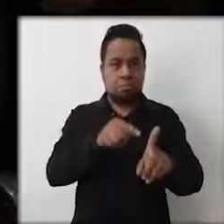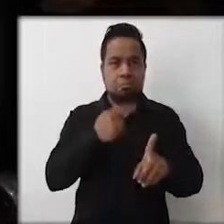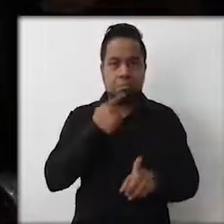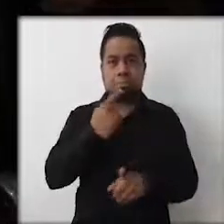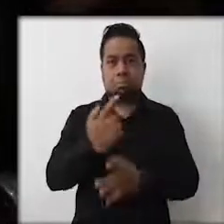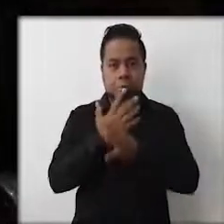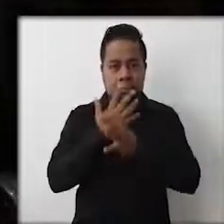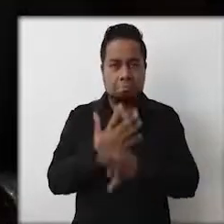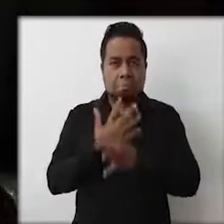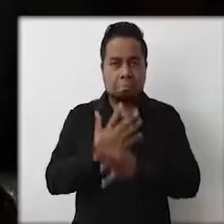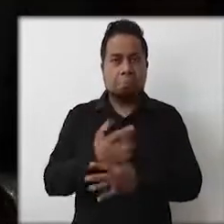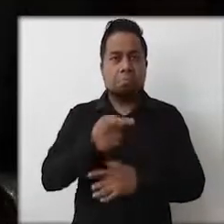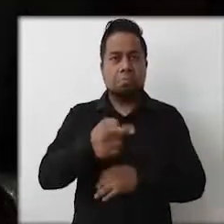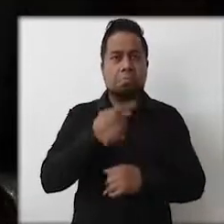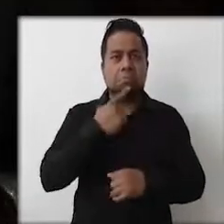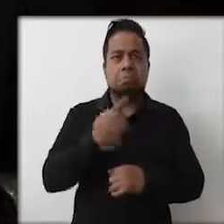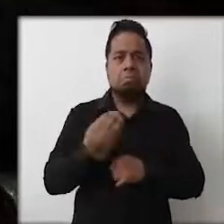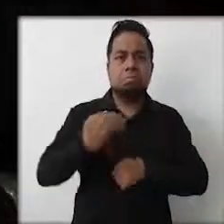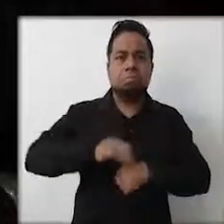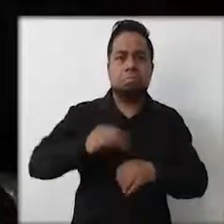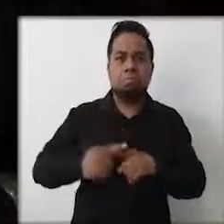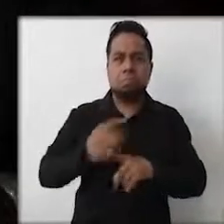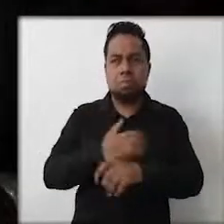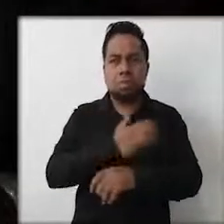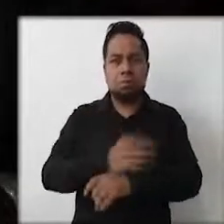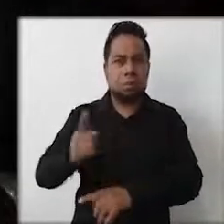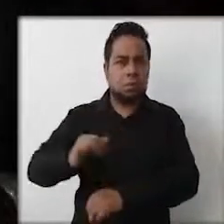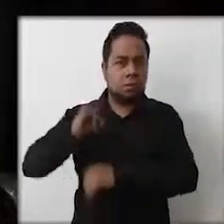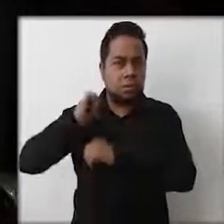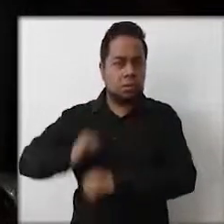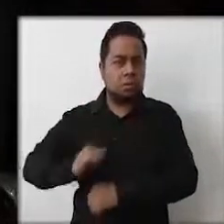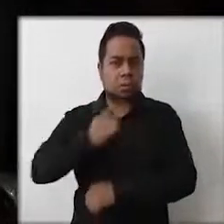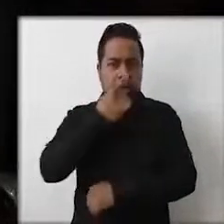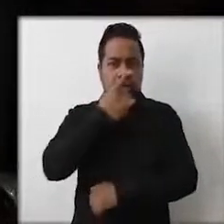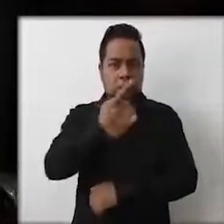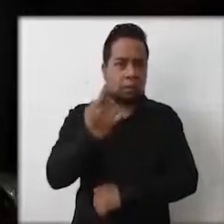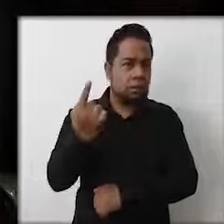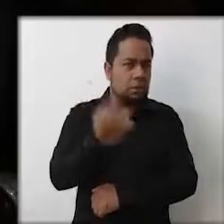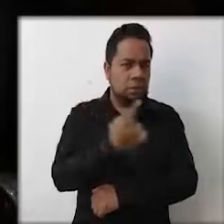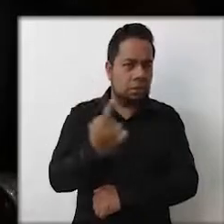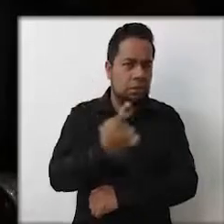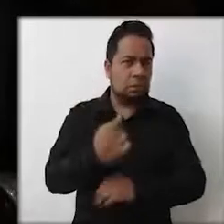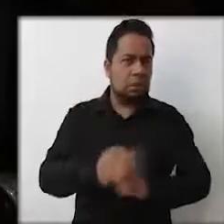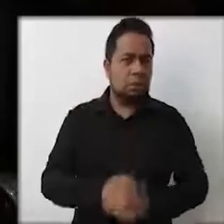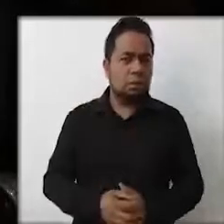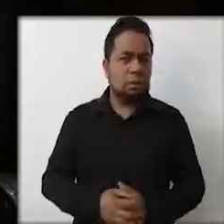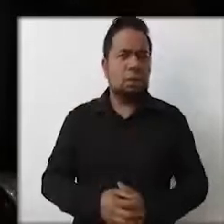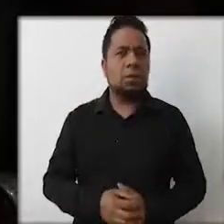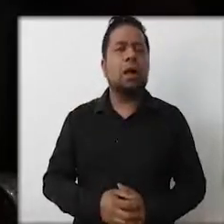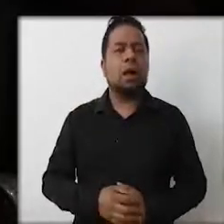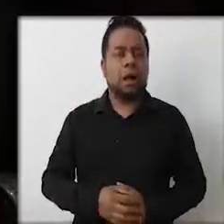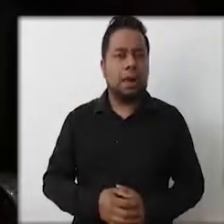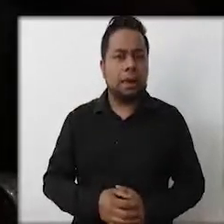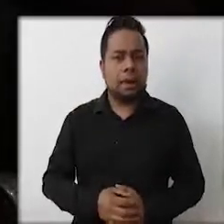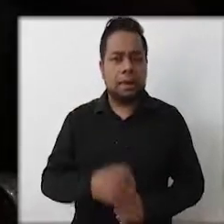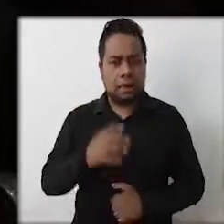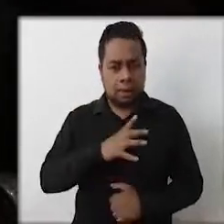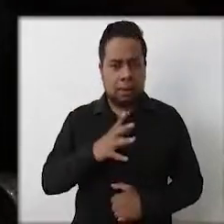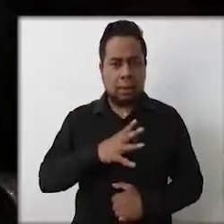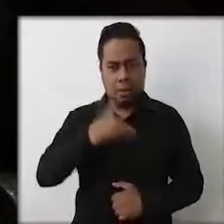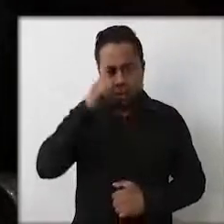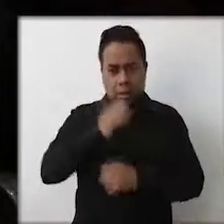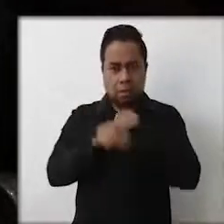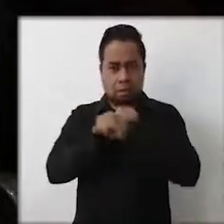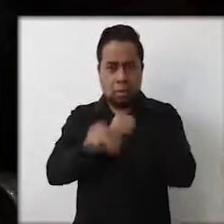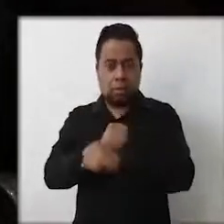trato con nuestros visitantes. Y entonces, este tipo de actividades